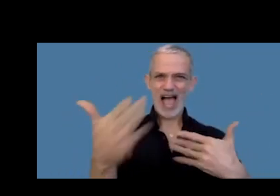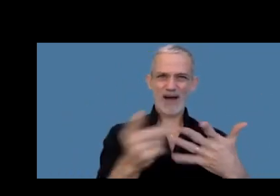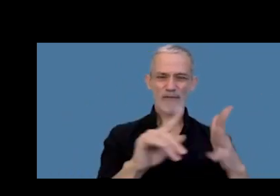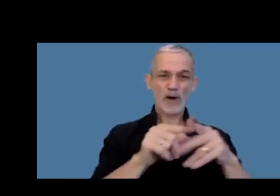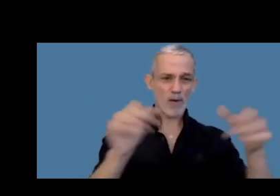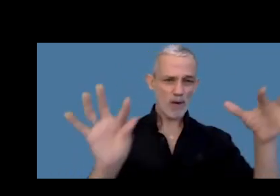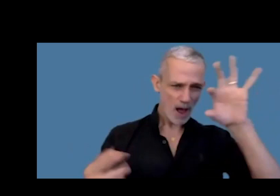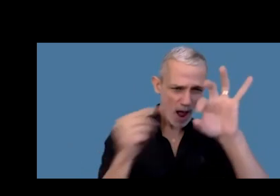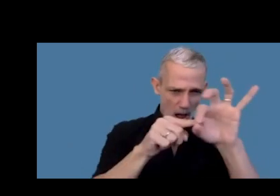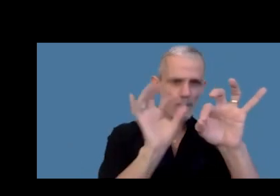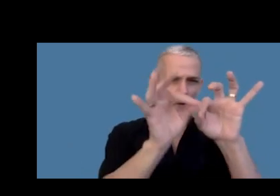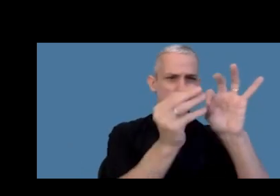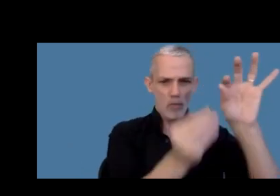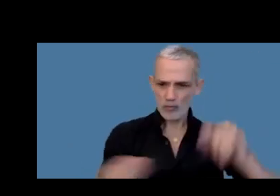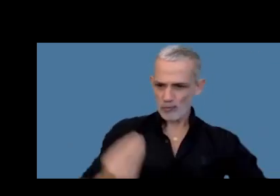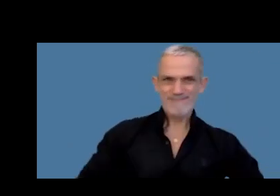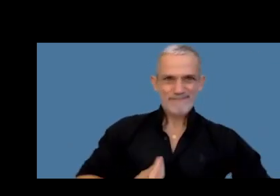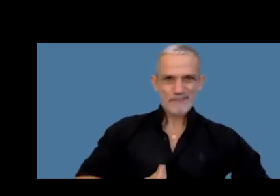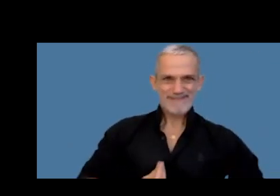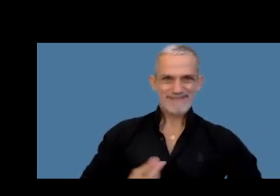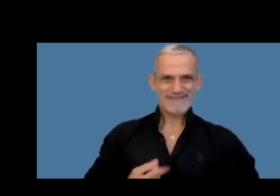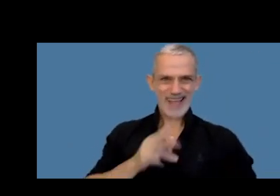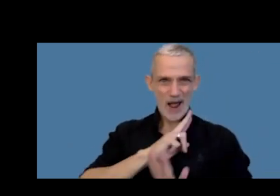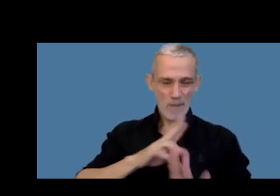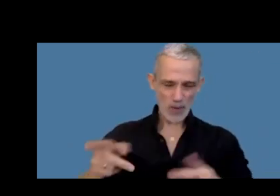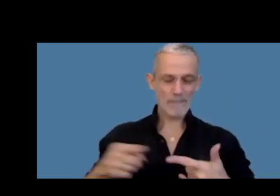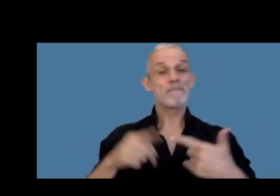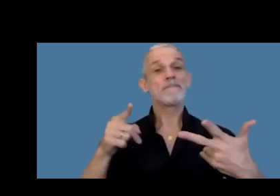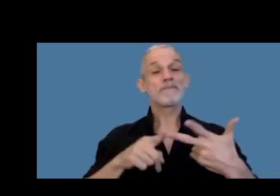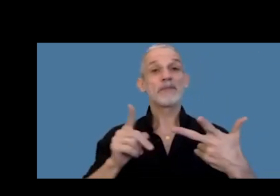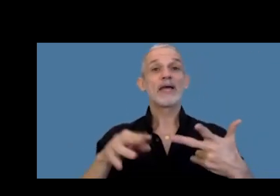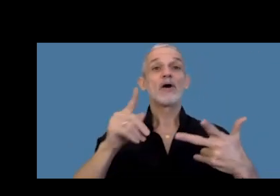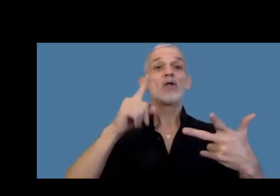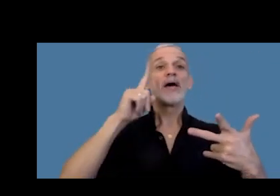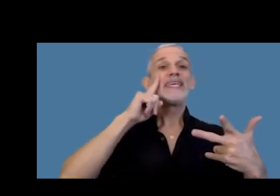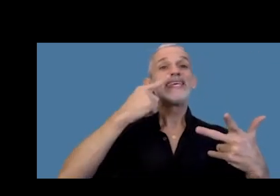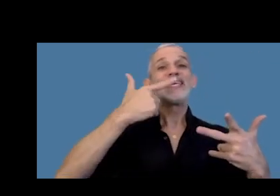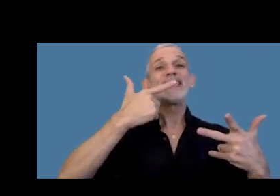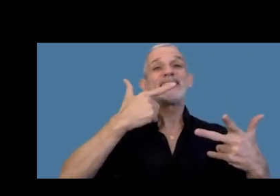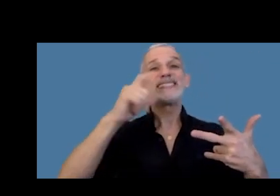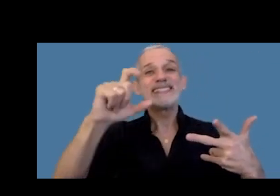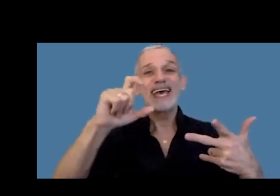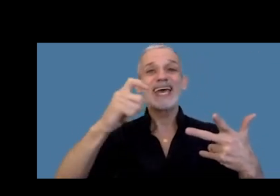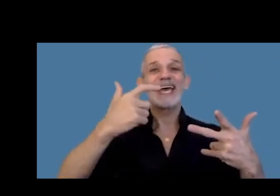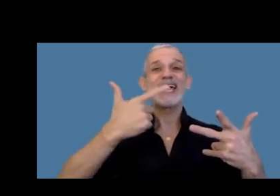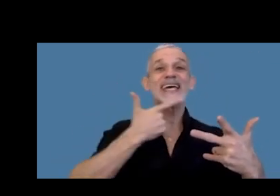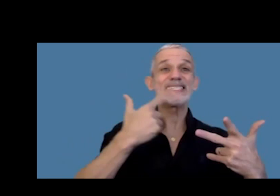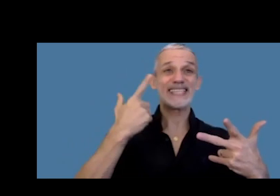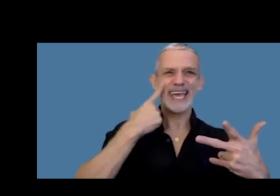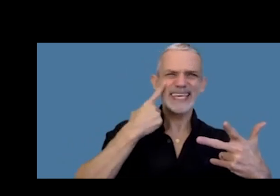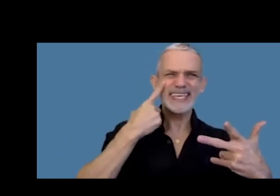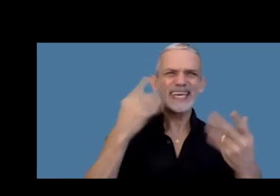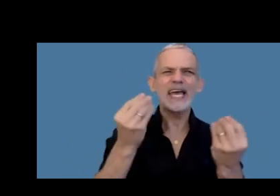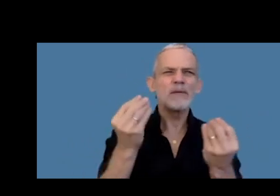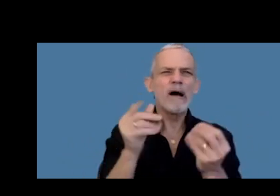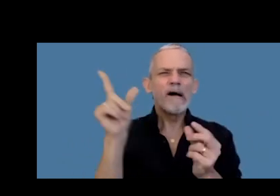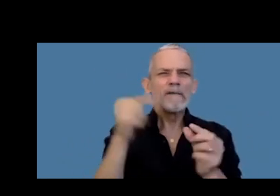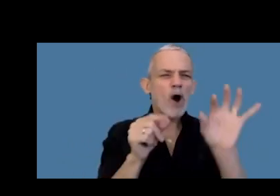implantado. El método ICSI, que es la microinseminación de un